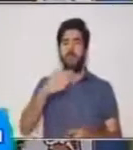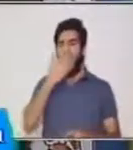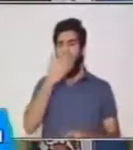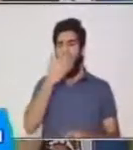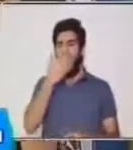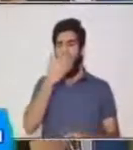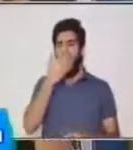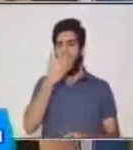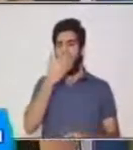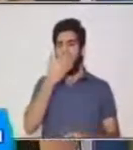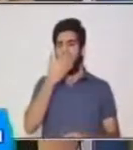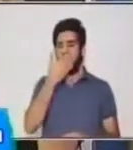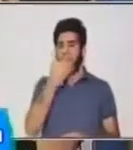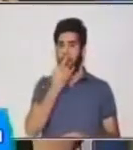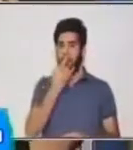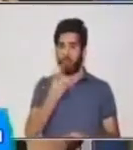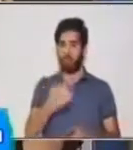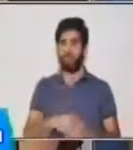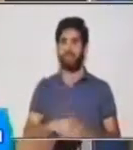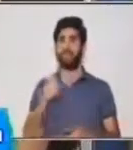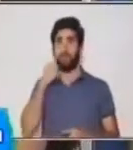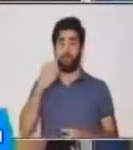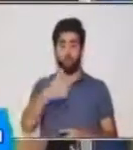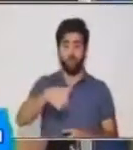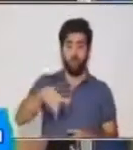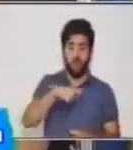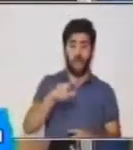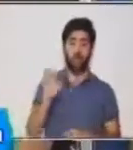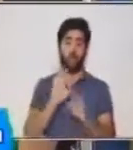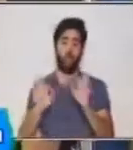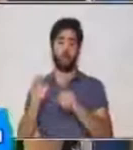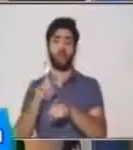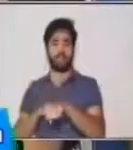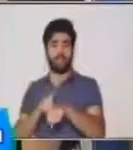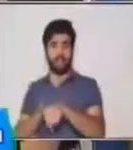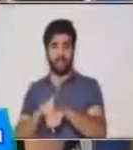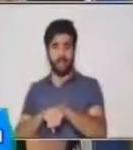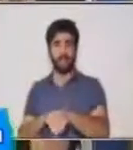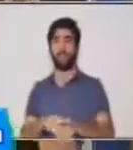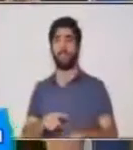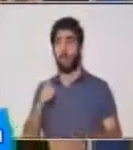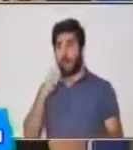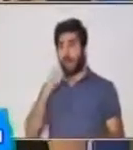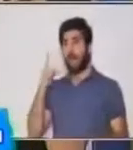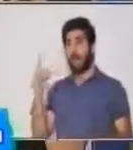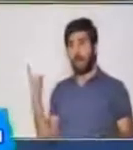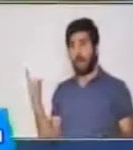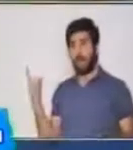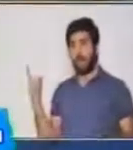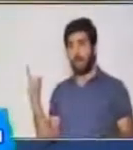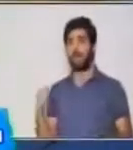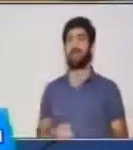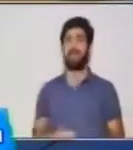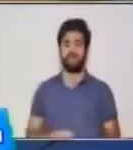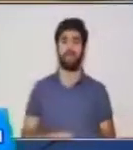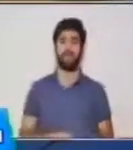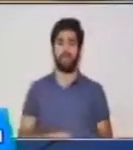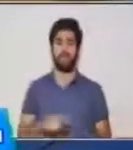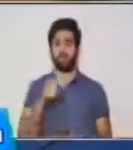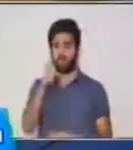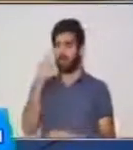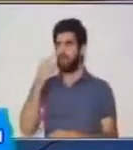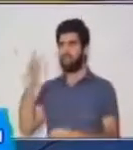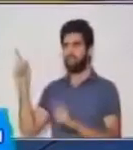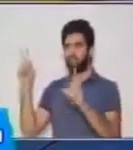¿A cuál de estos corresponde el receptor? Buscamos, muy bien. Busca tú en ese momento y